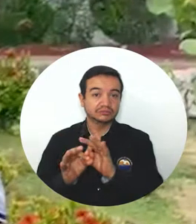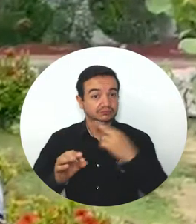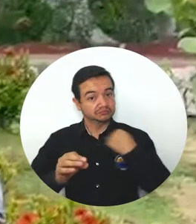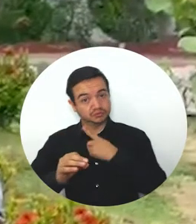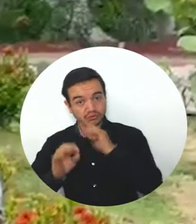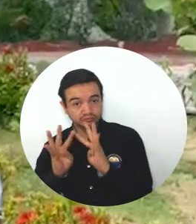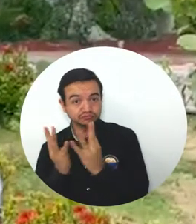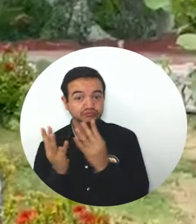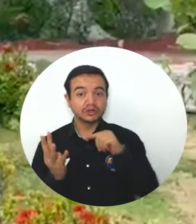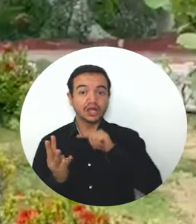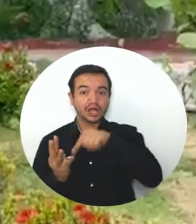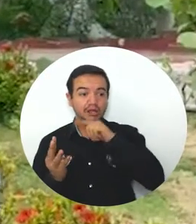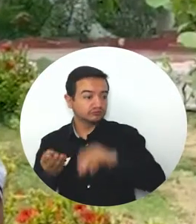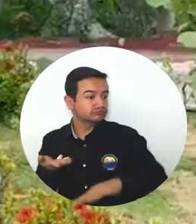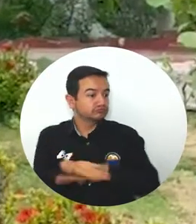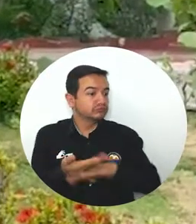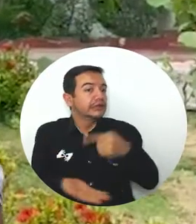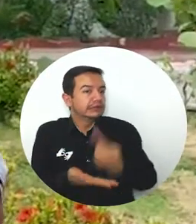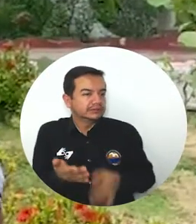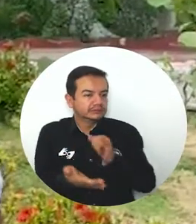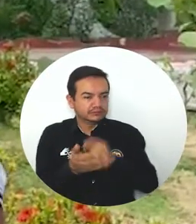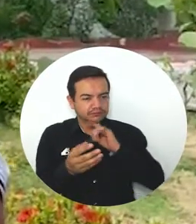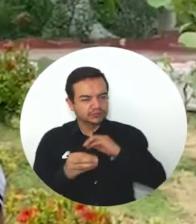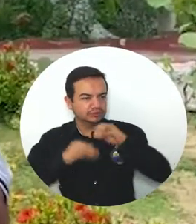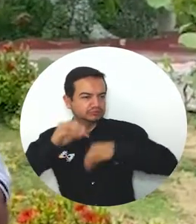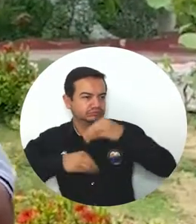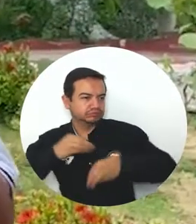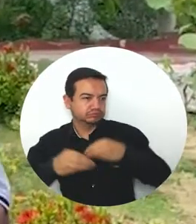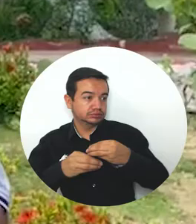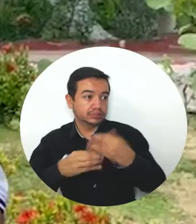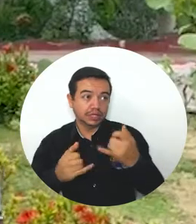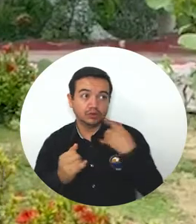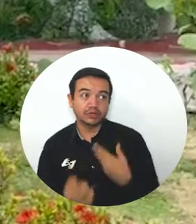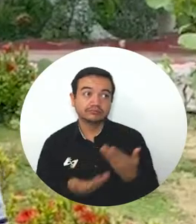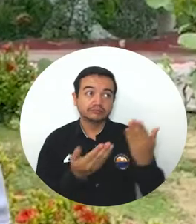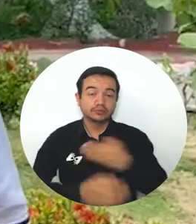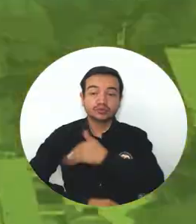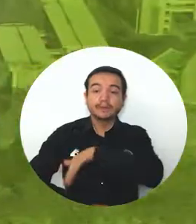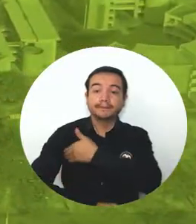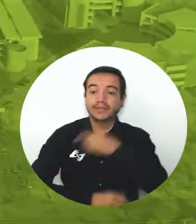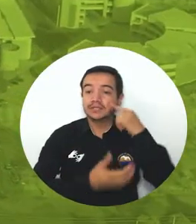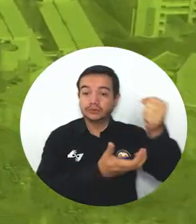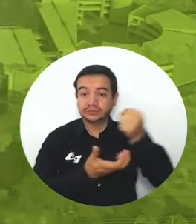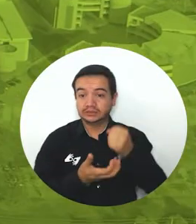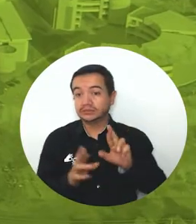sea menester liderar a efecto de conseguir ese aval por parte del Ministerio de Hacienda.